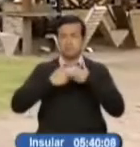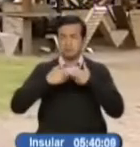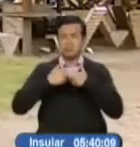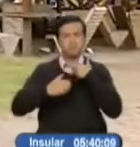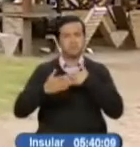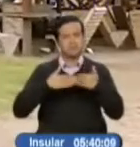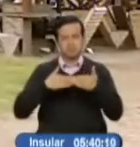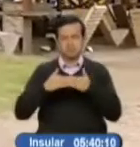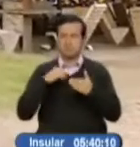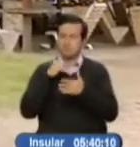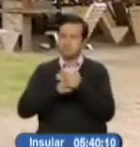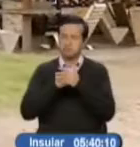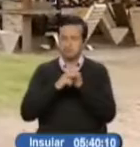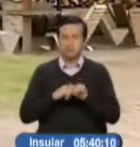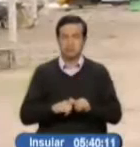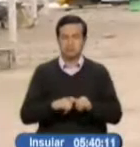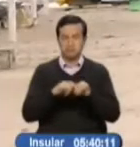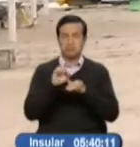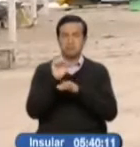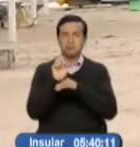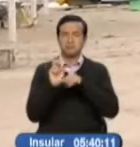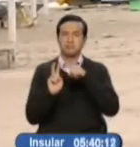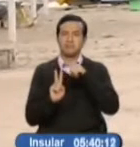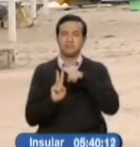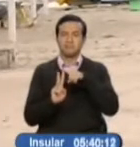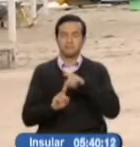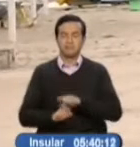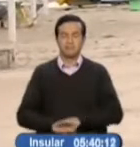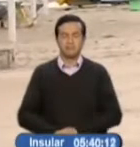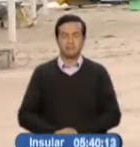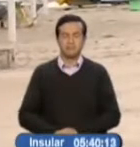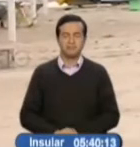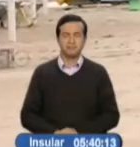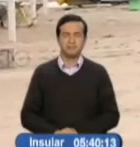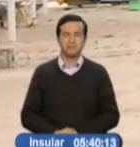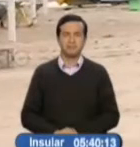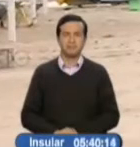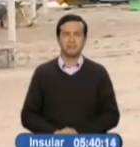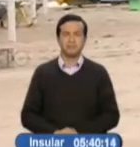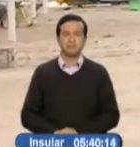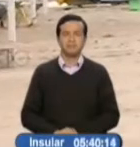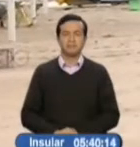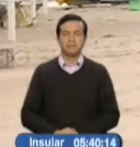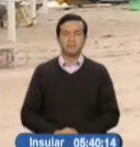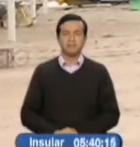adversidad. En Esmeraldas, con imágenes de Ángela Guagüeña y Jonathan Benalcázar, Javier Ceballos, Ecuador TV.